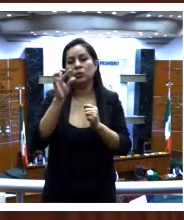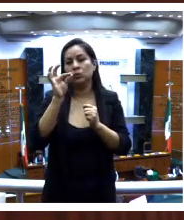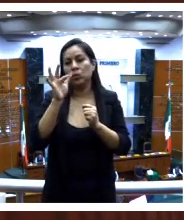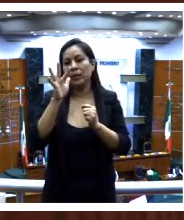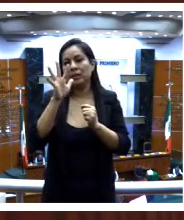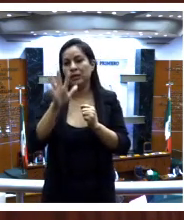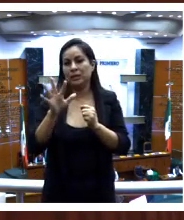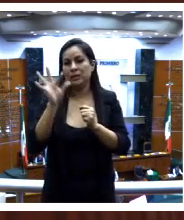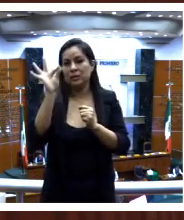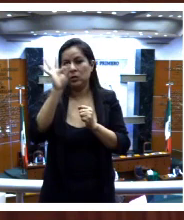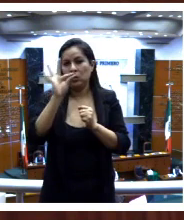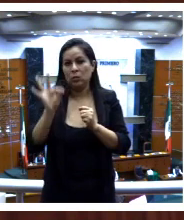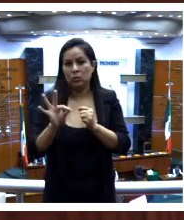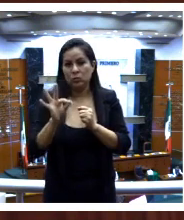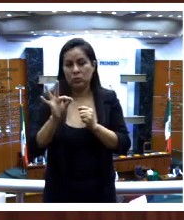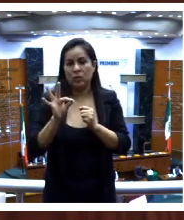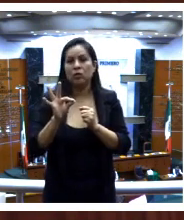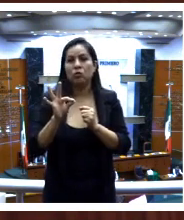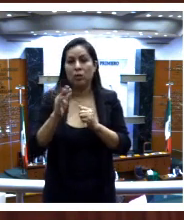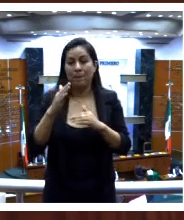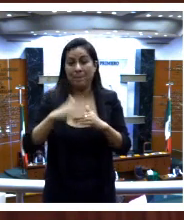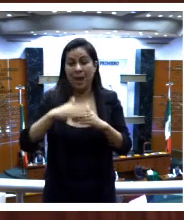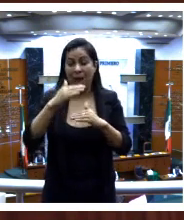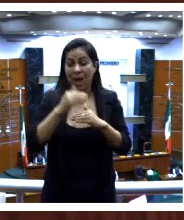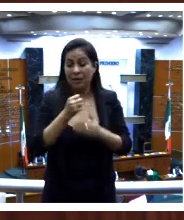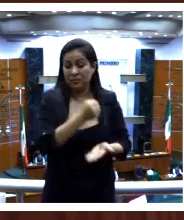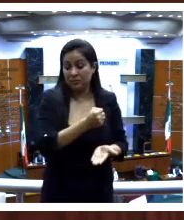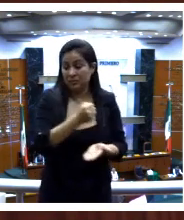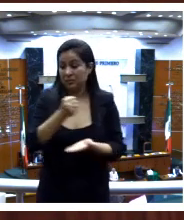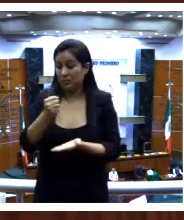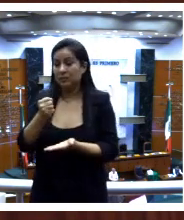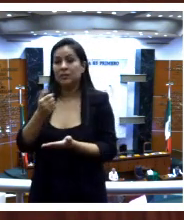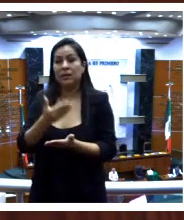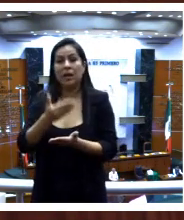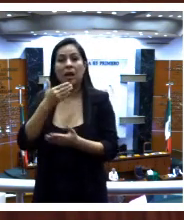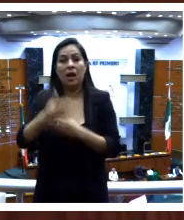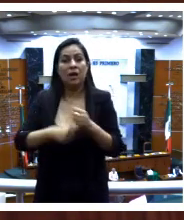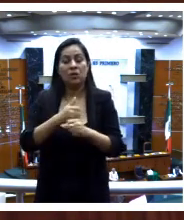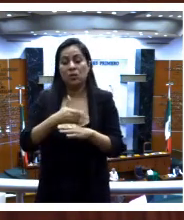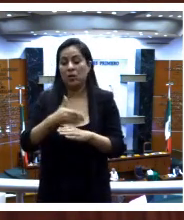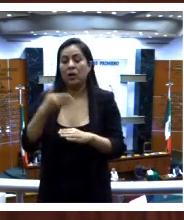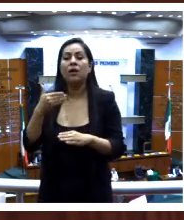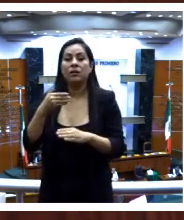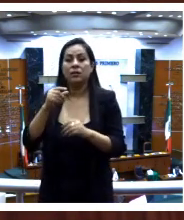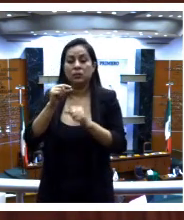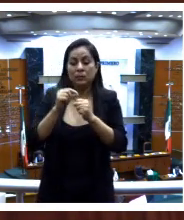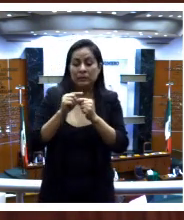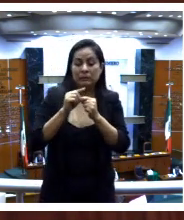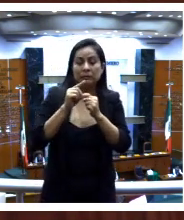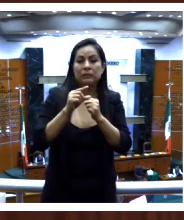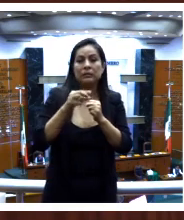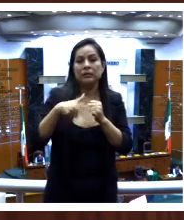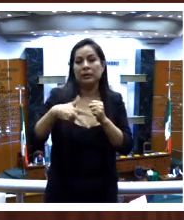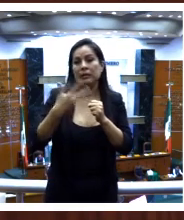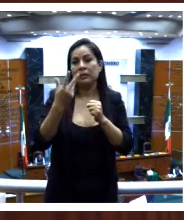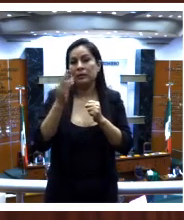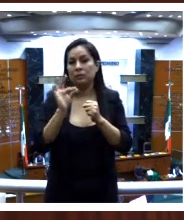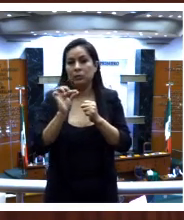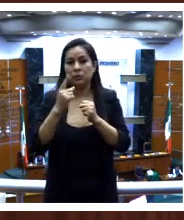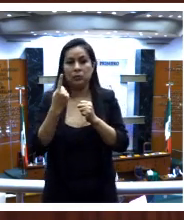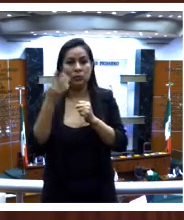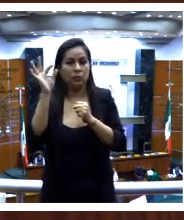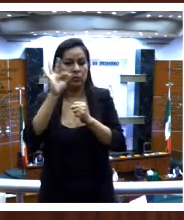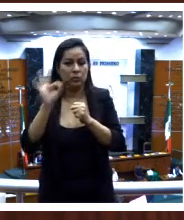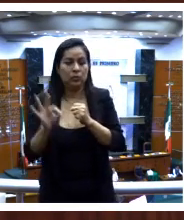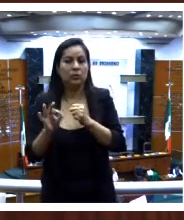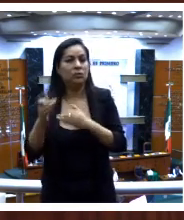45.6% respecto del periodo anterior y un crecimiento del 13.1%